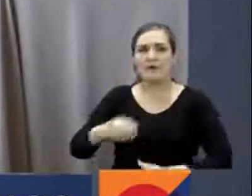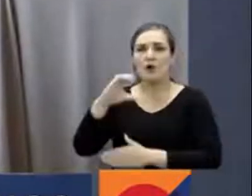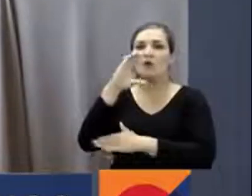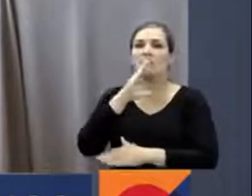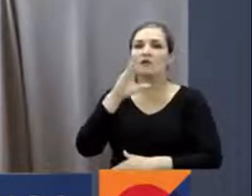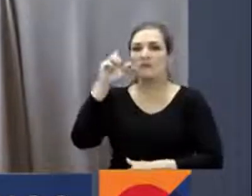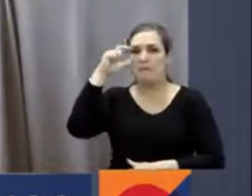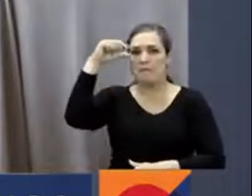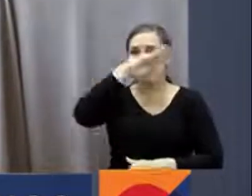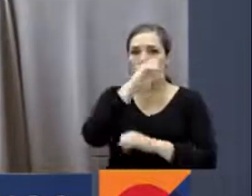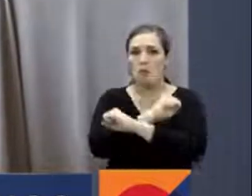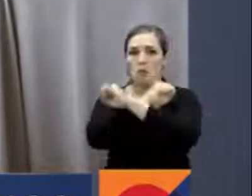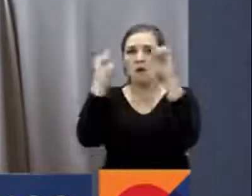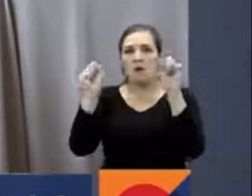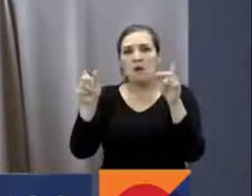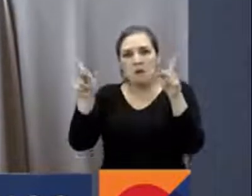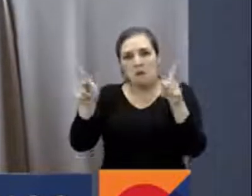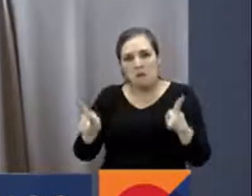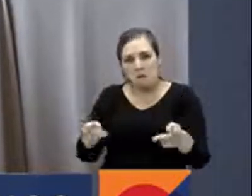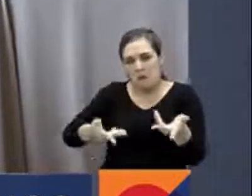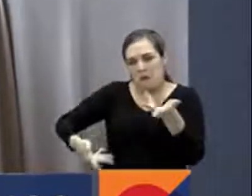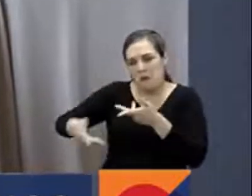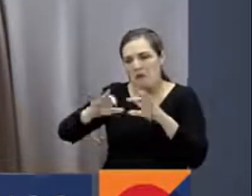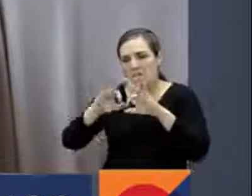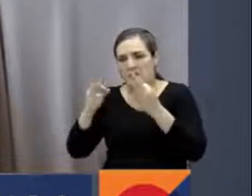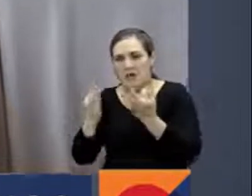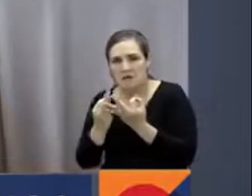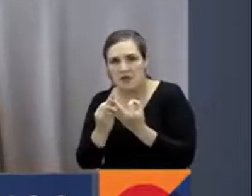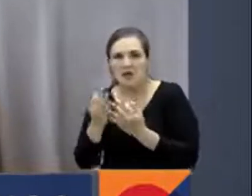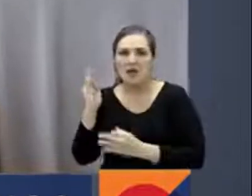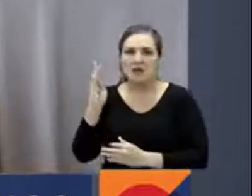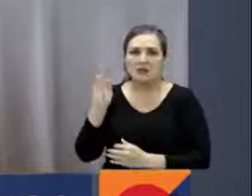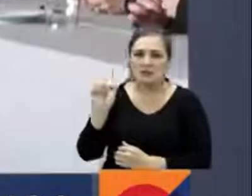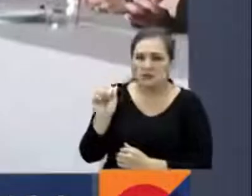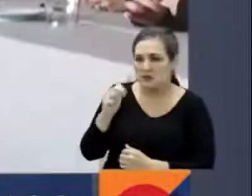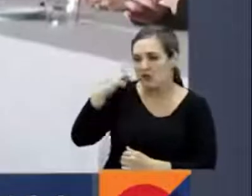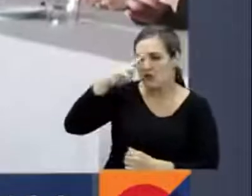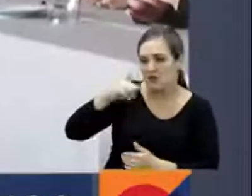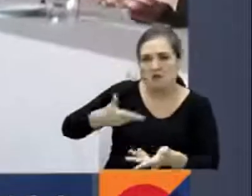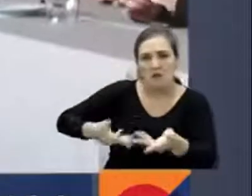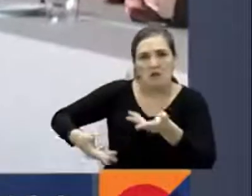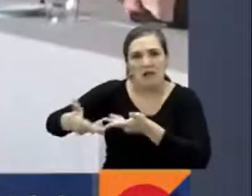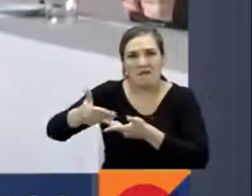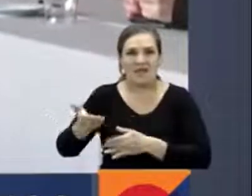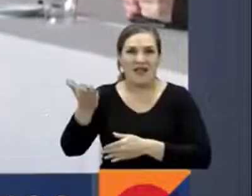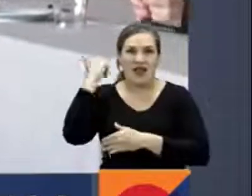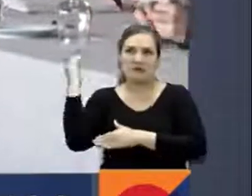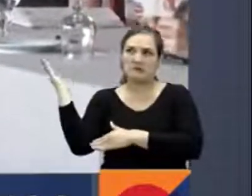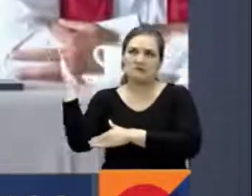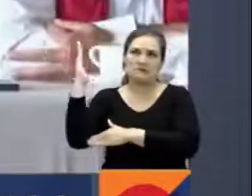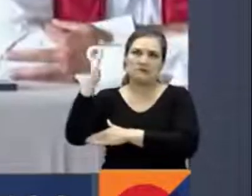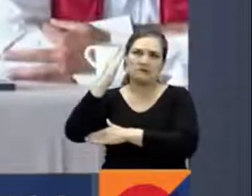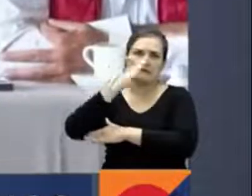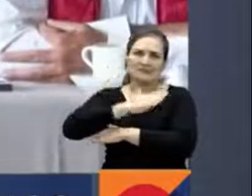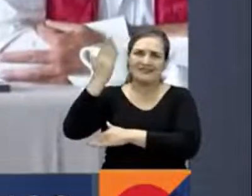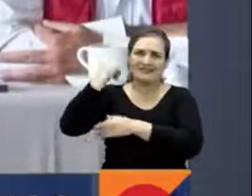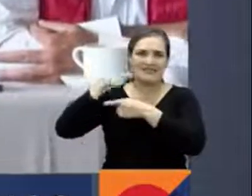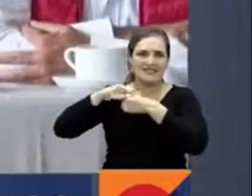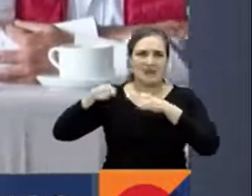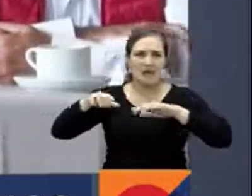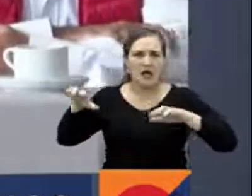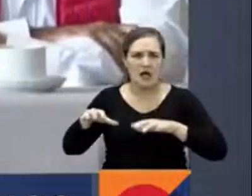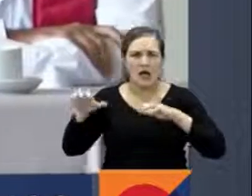estuvo descansando con su familia, su esposa y sus hijos. Esto después de una jornada maratónica que tuvo la semana por las